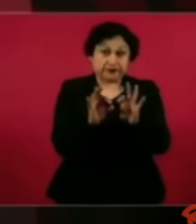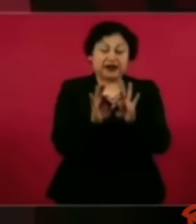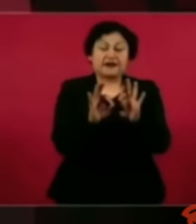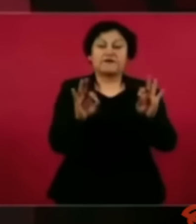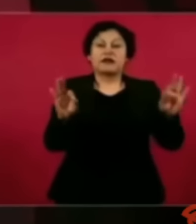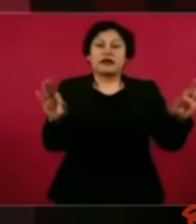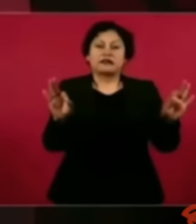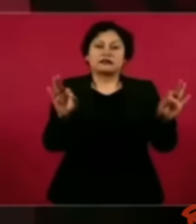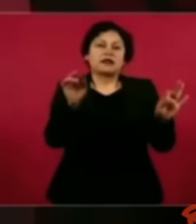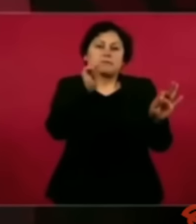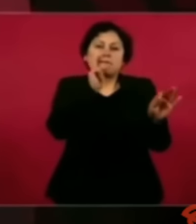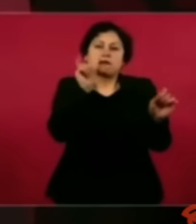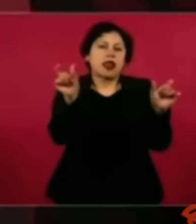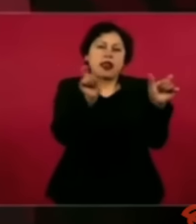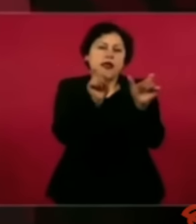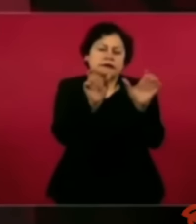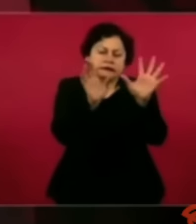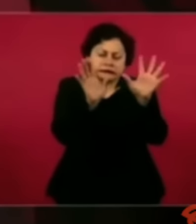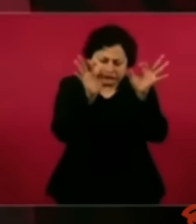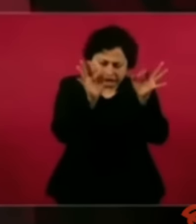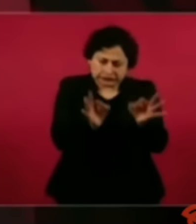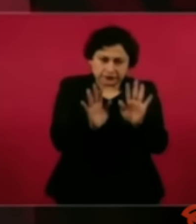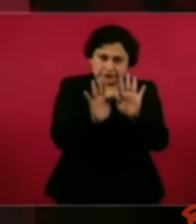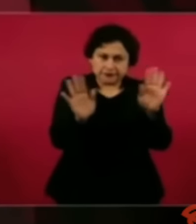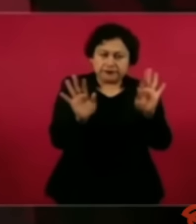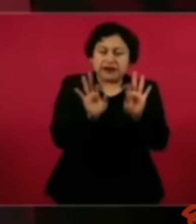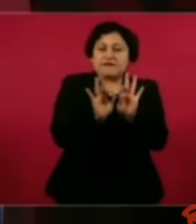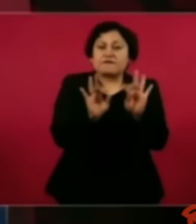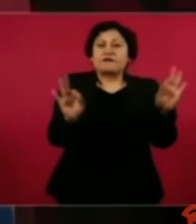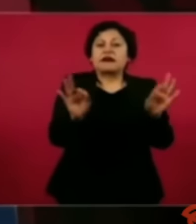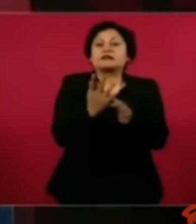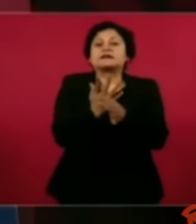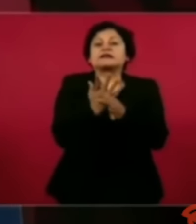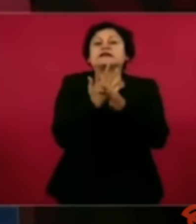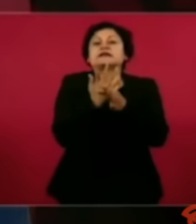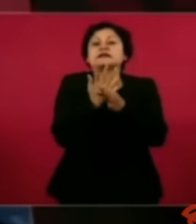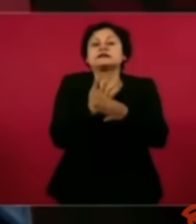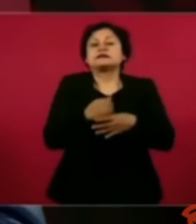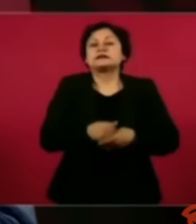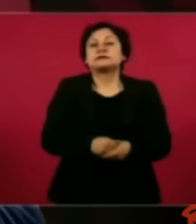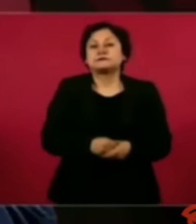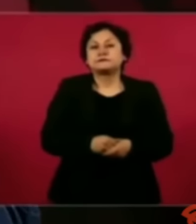palabras más, palabras menos, de que debemos de apurarnos.